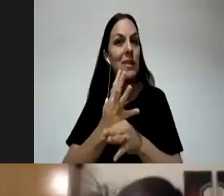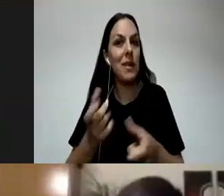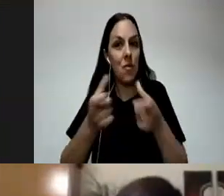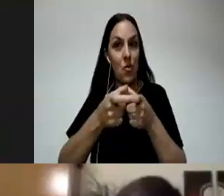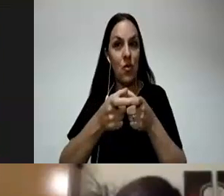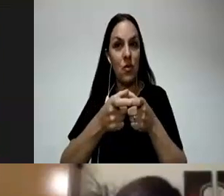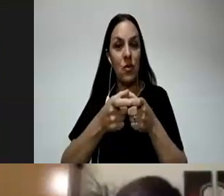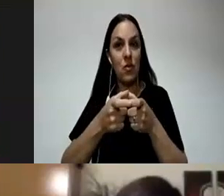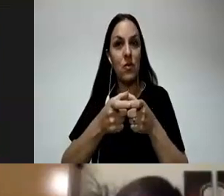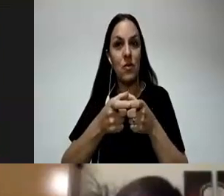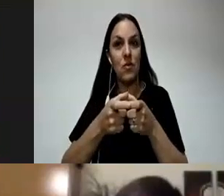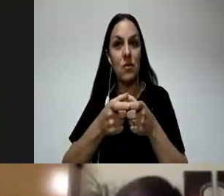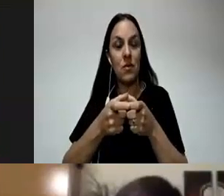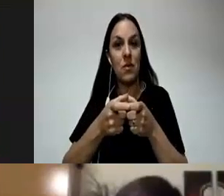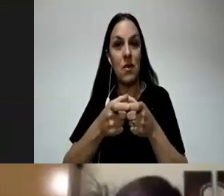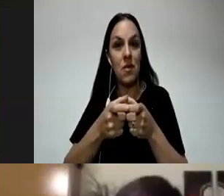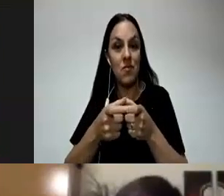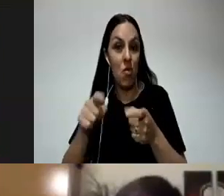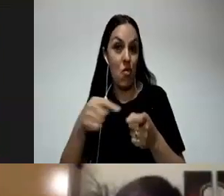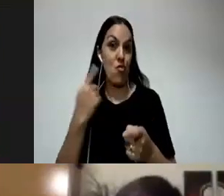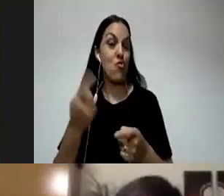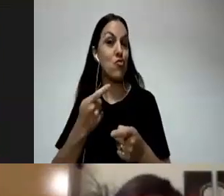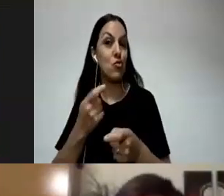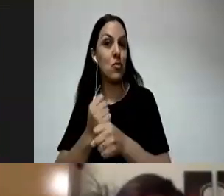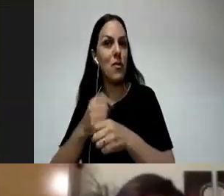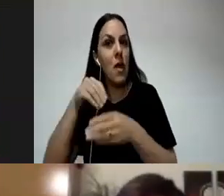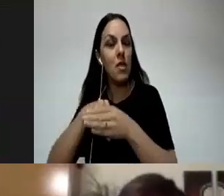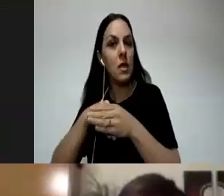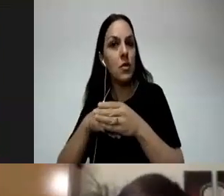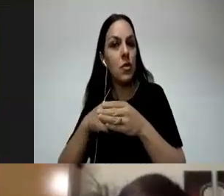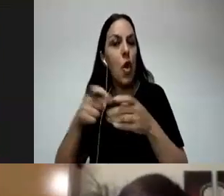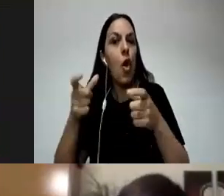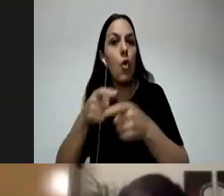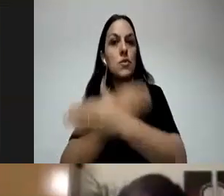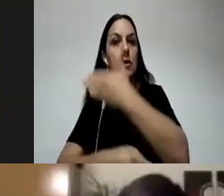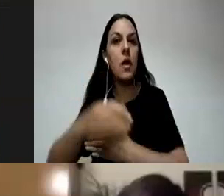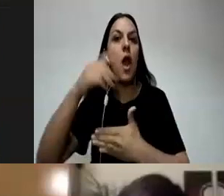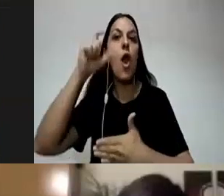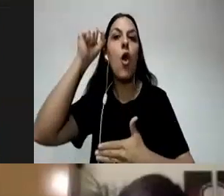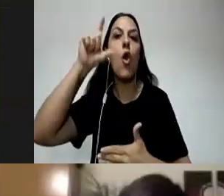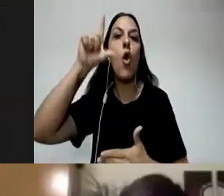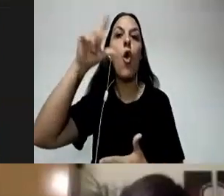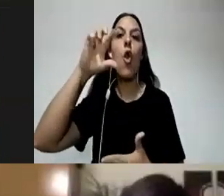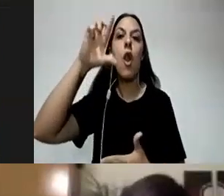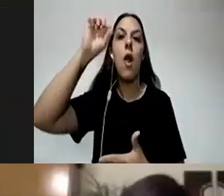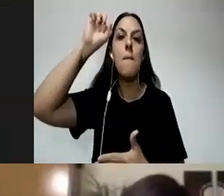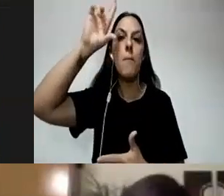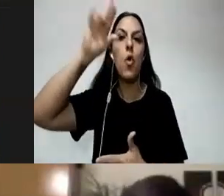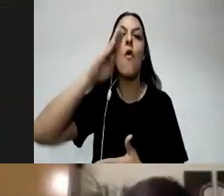que estamos haciendo desde la Comisión de Discapacidad de Colprova, conjuntamente con